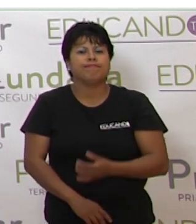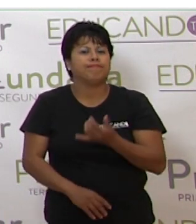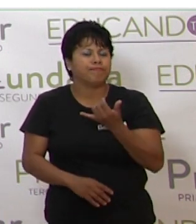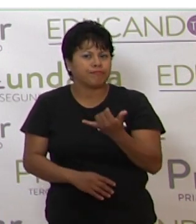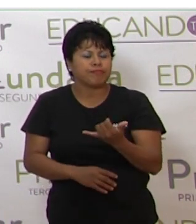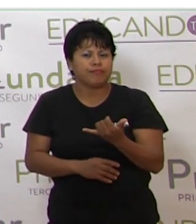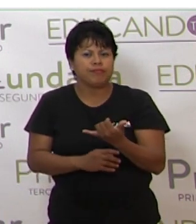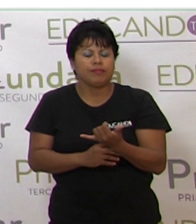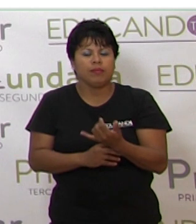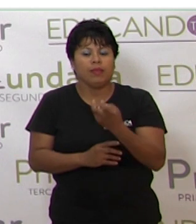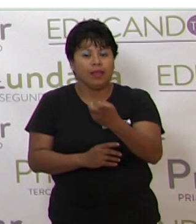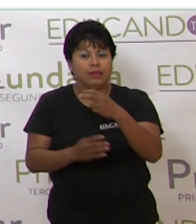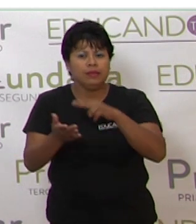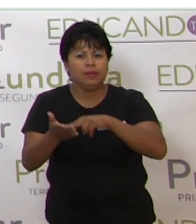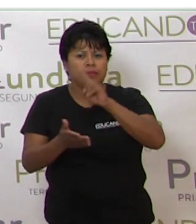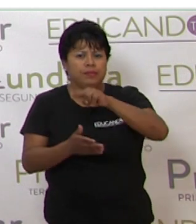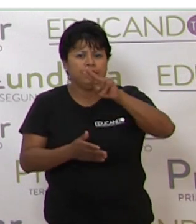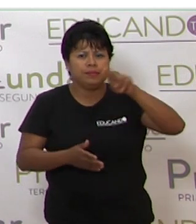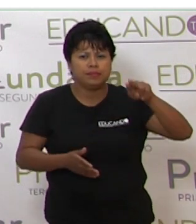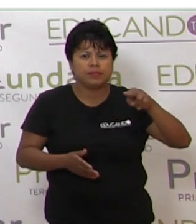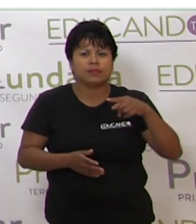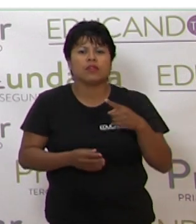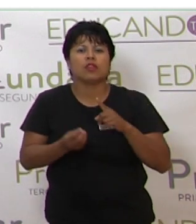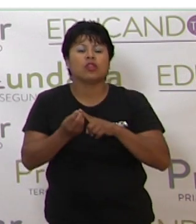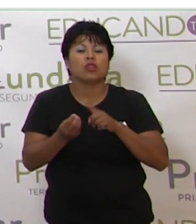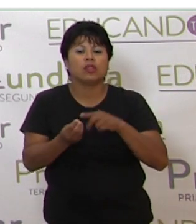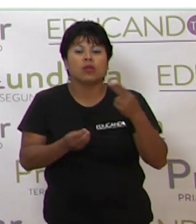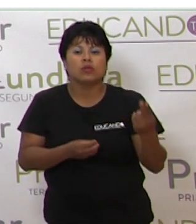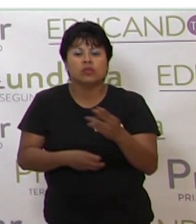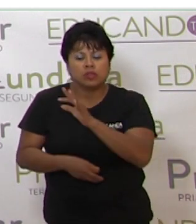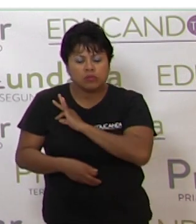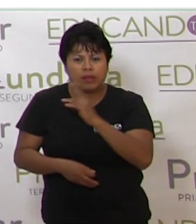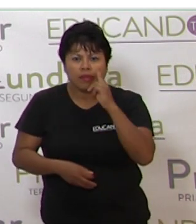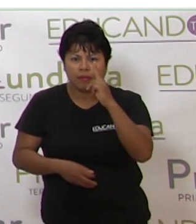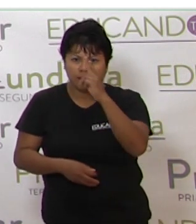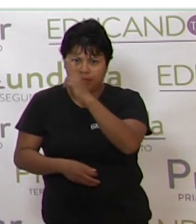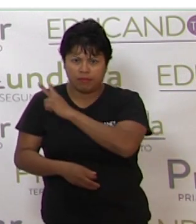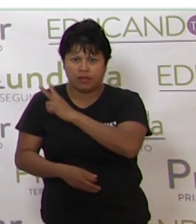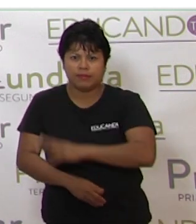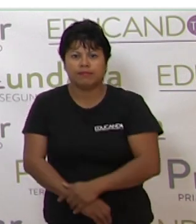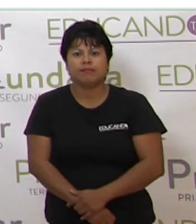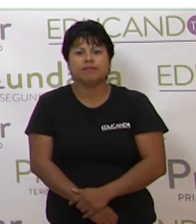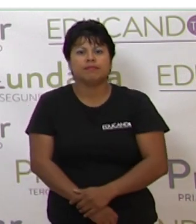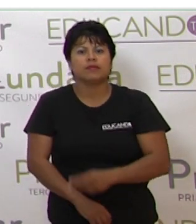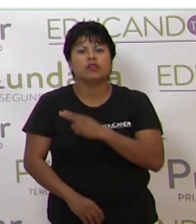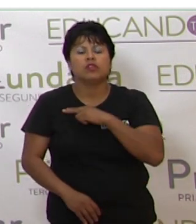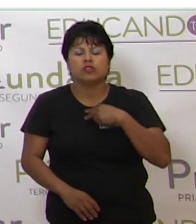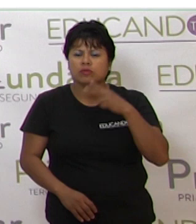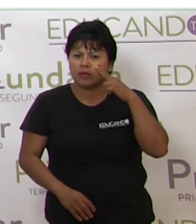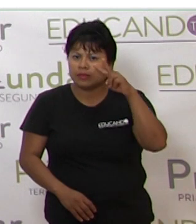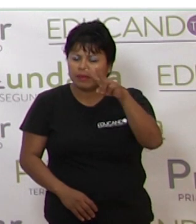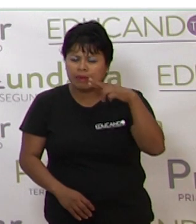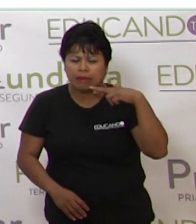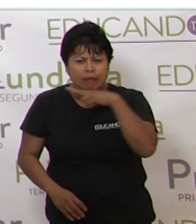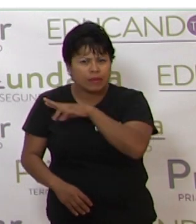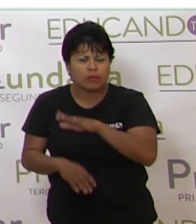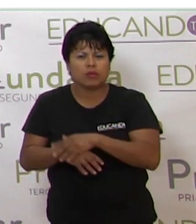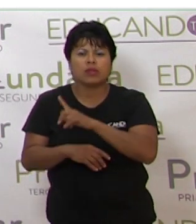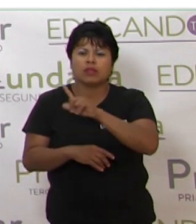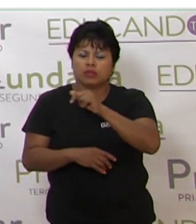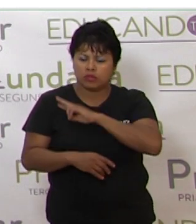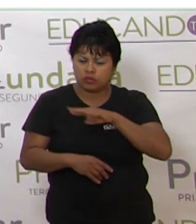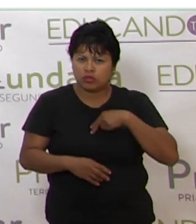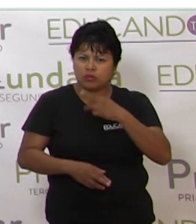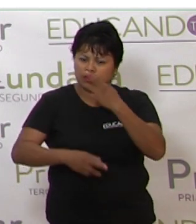y es una obra donde ustedes pueden ver. La vamos a ver rápidamente porque después